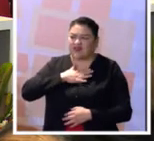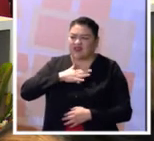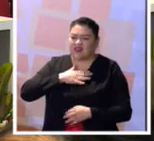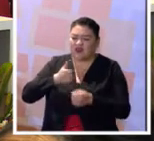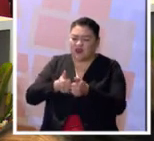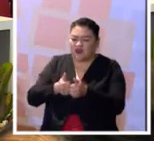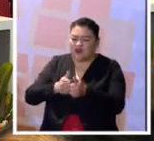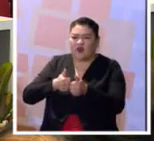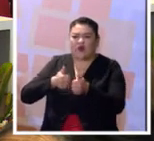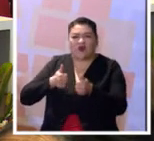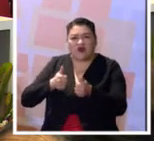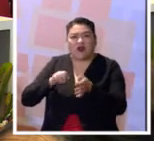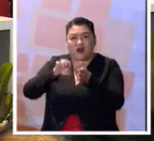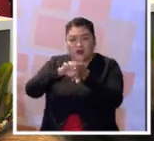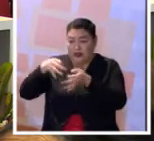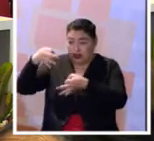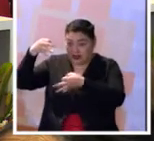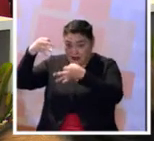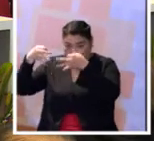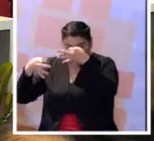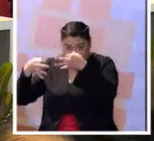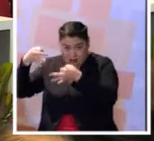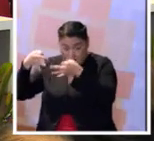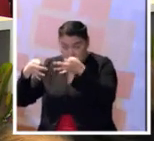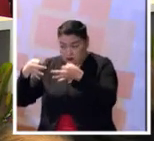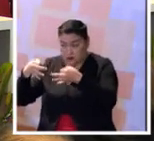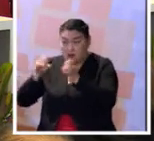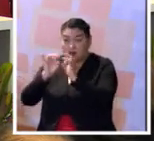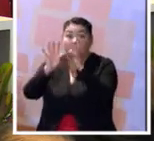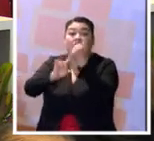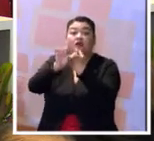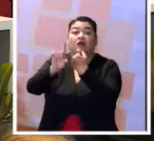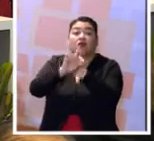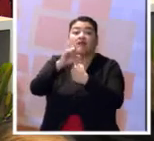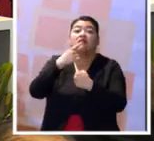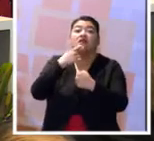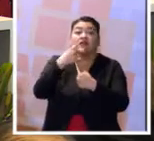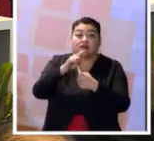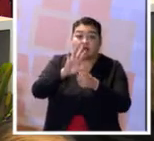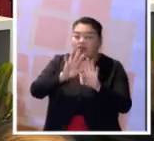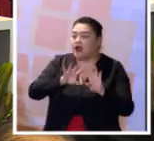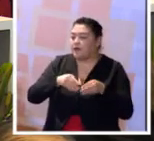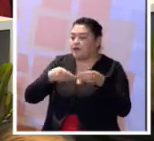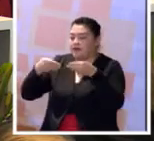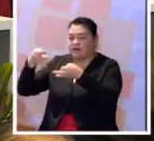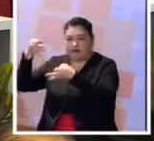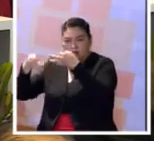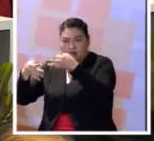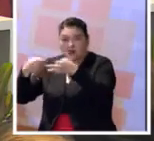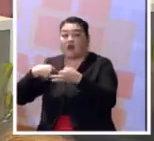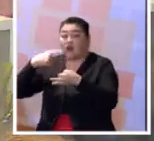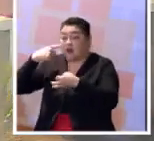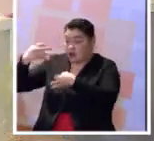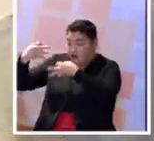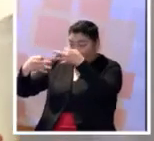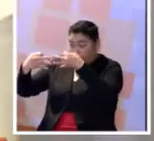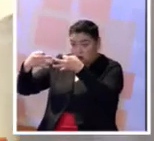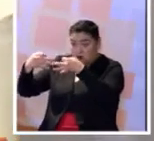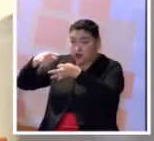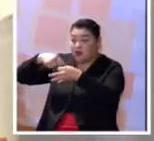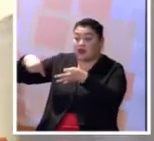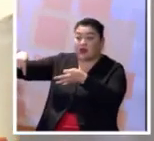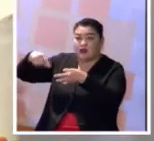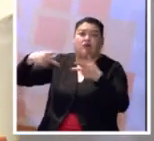incluso a la actuación de los tribunales. Los tribunales están compuestos por personas que salen de una sociedad, al igual que los